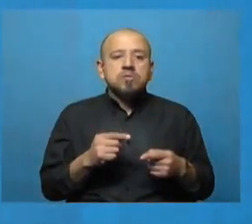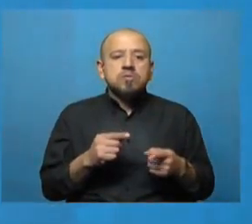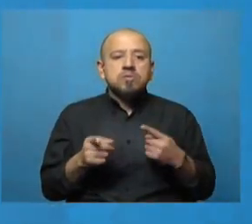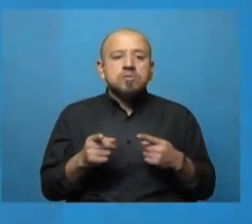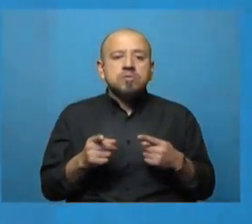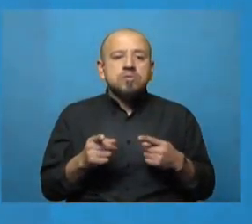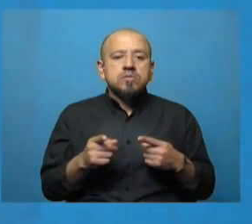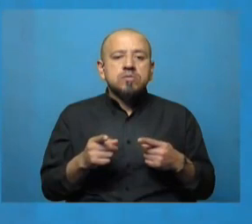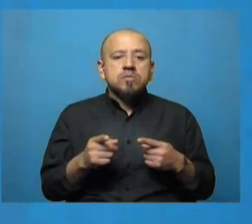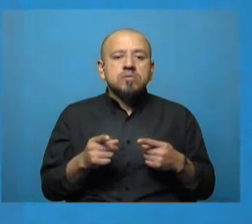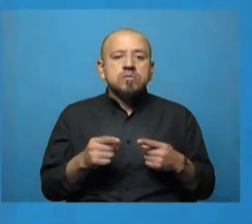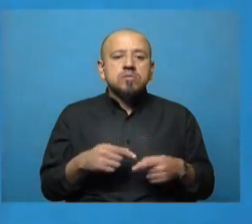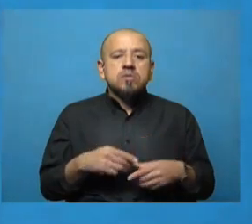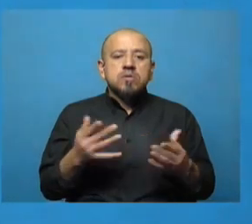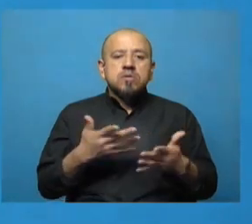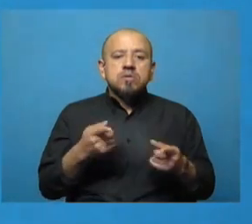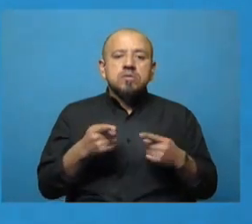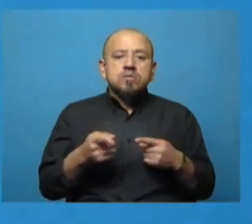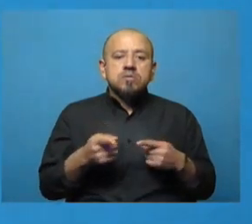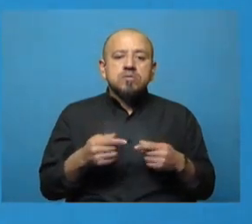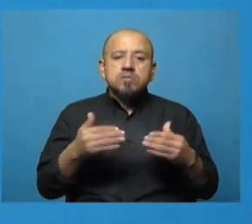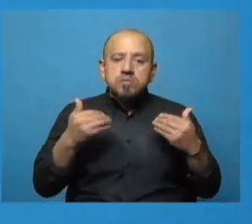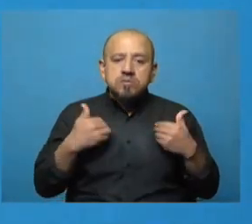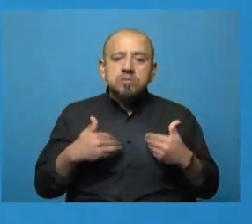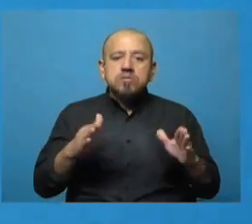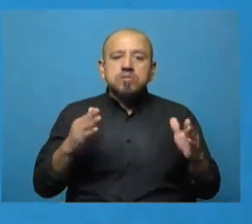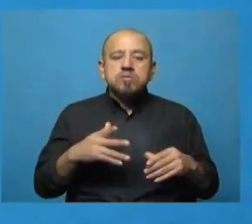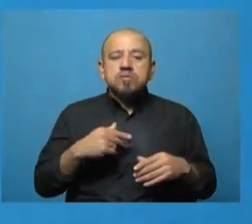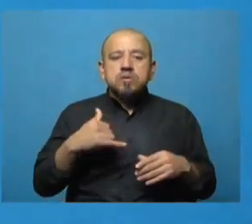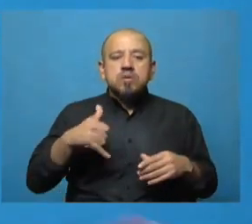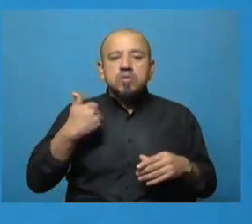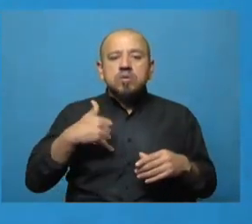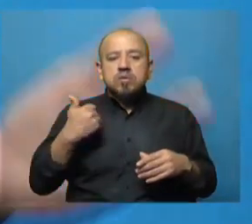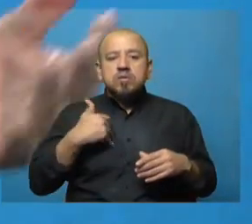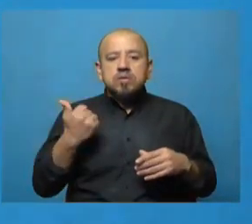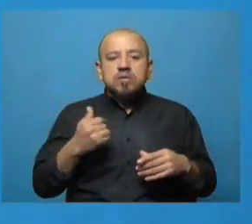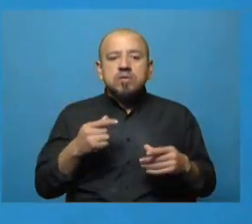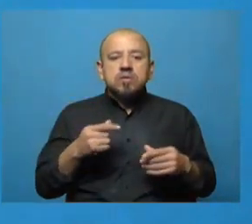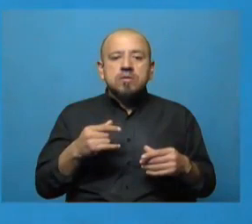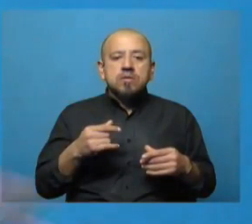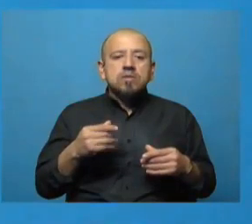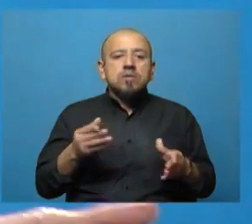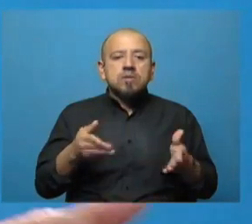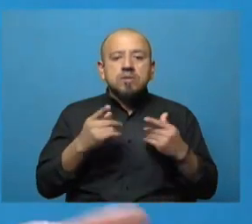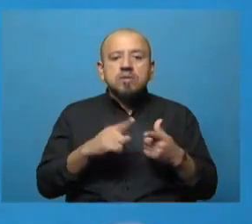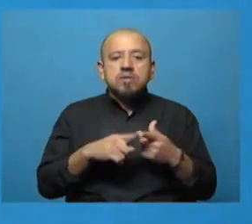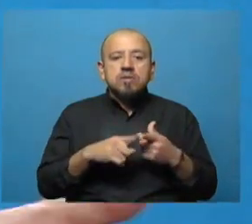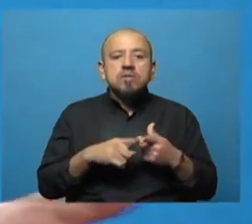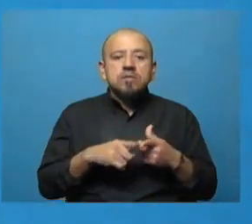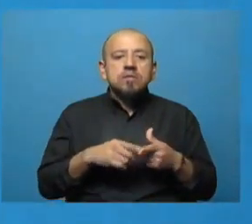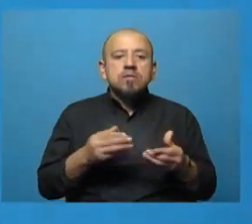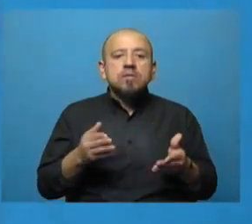estoy en la etapa de dejarle el espacio a los muchachos adelante paseo